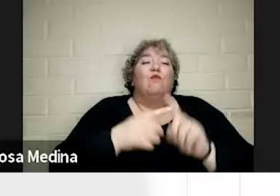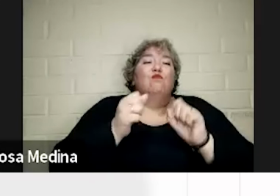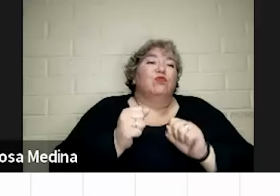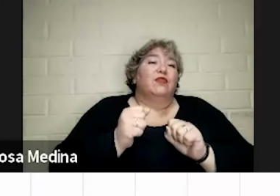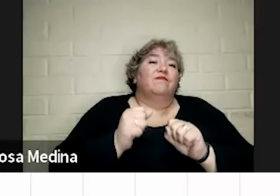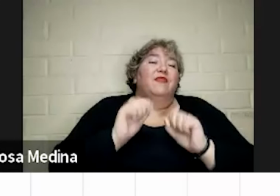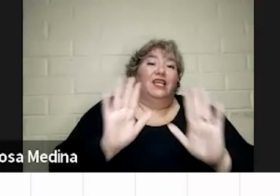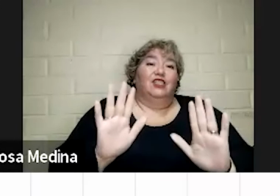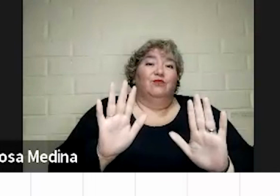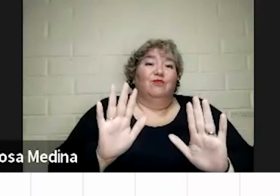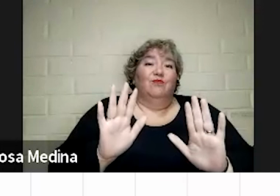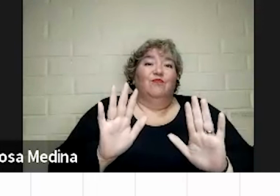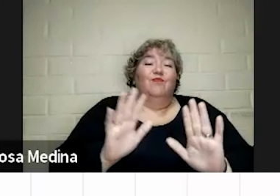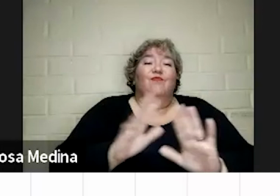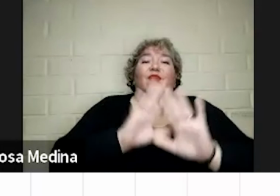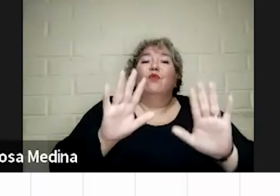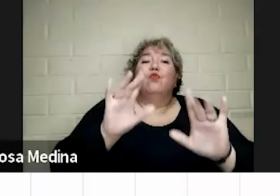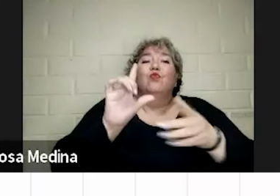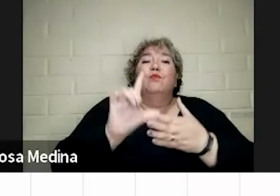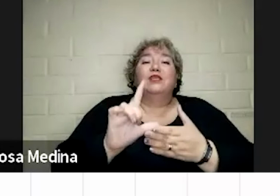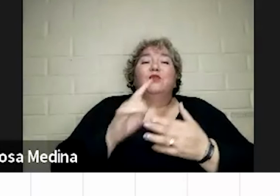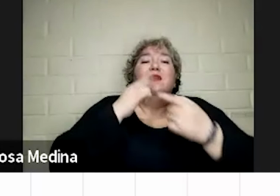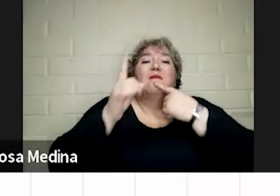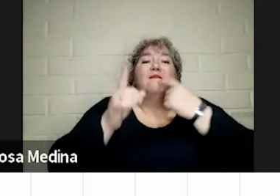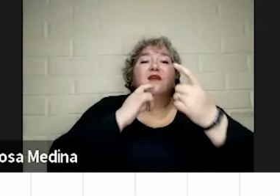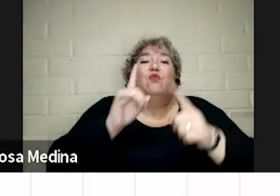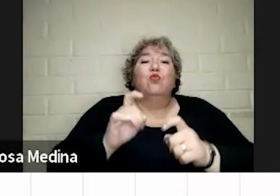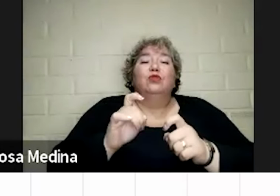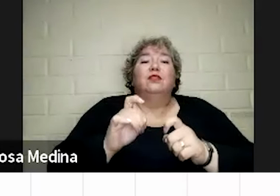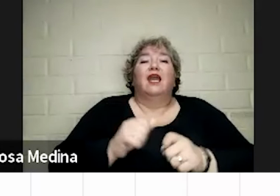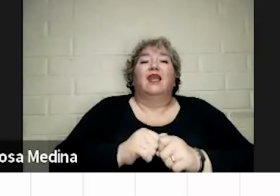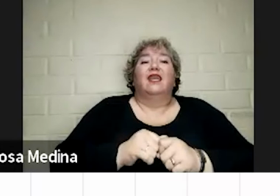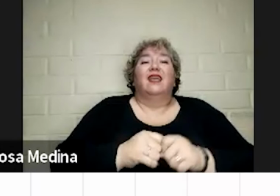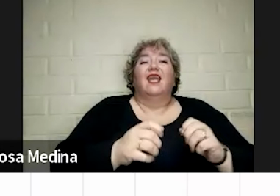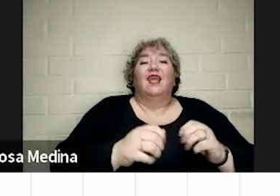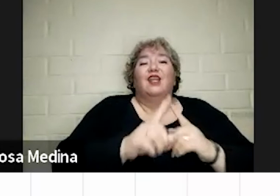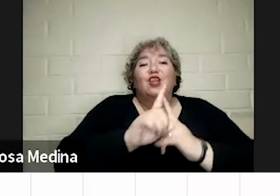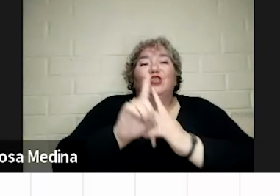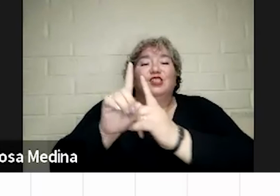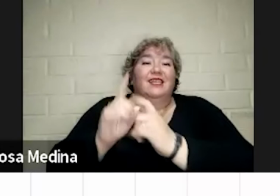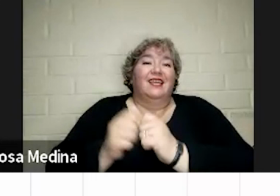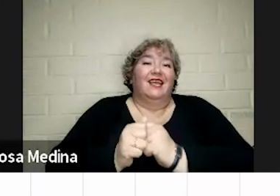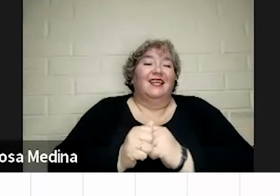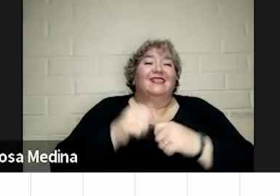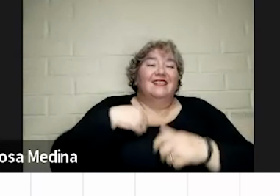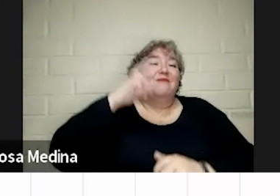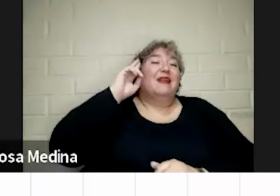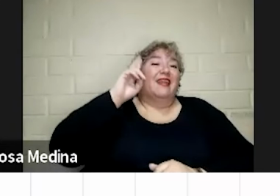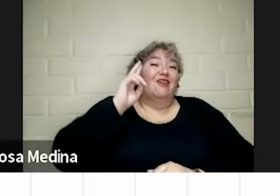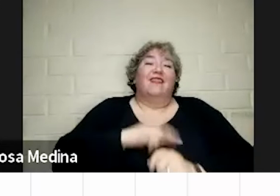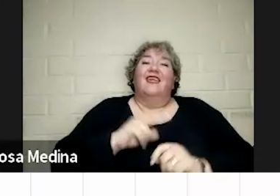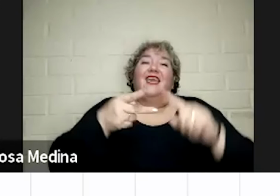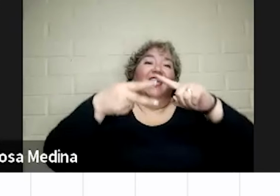Y ahora dejarles un espacio para preguntas, que nos sigan en nuestras redes sociales. Ahora me acuerdo de ponerla. Las dos primeras,